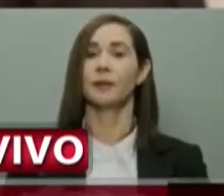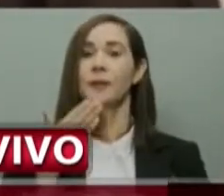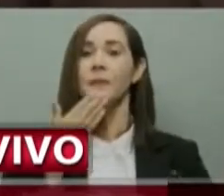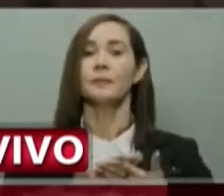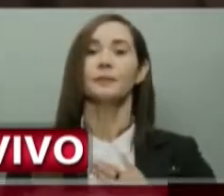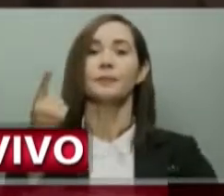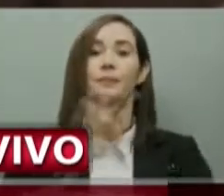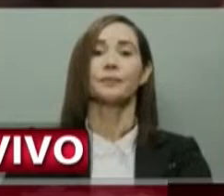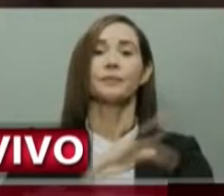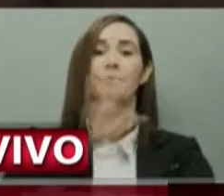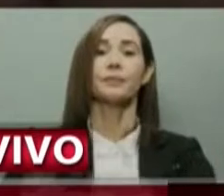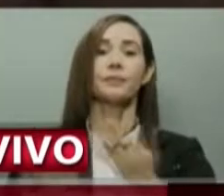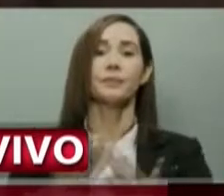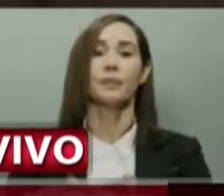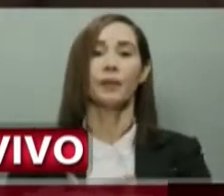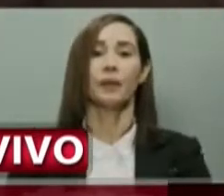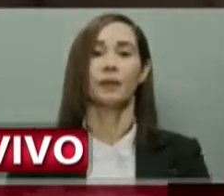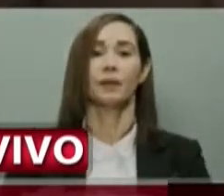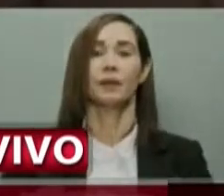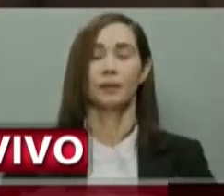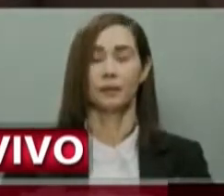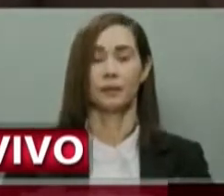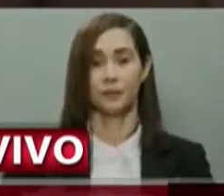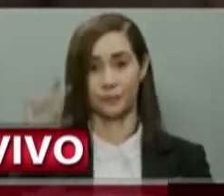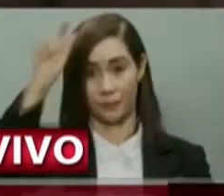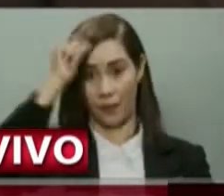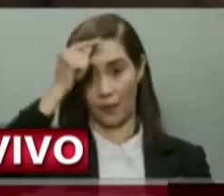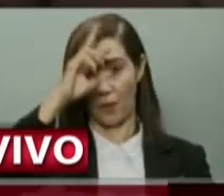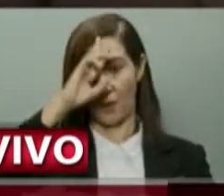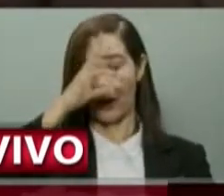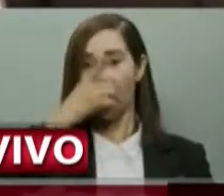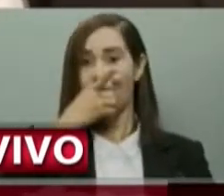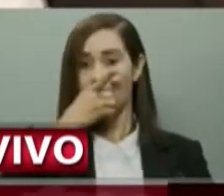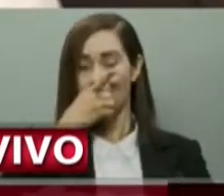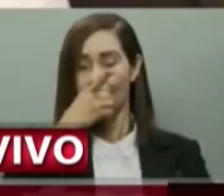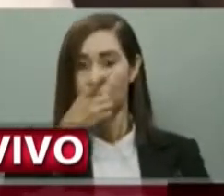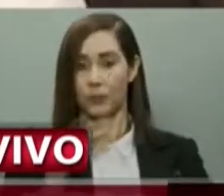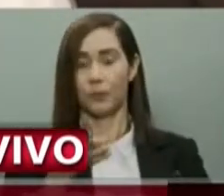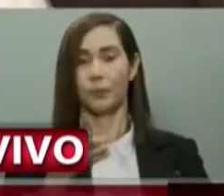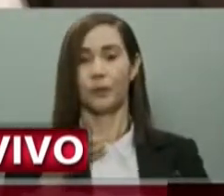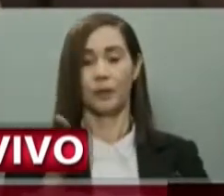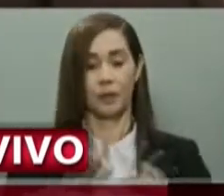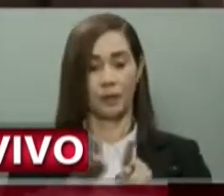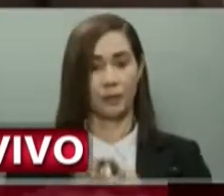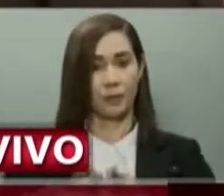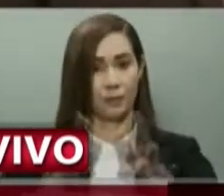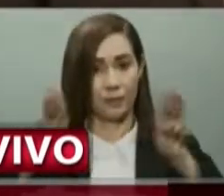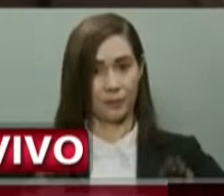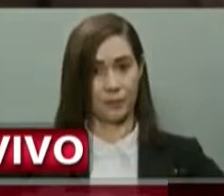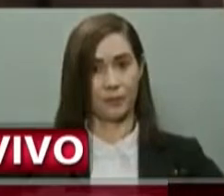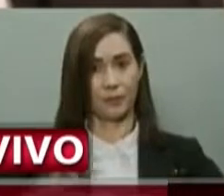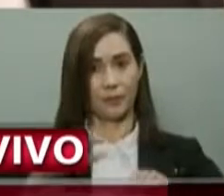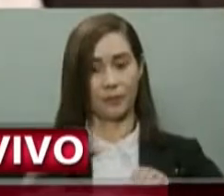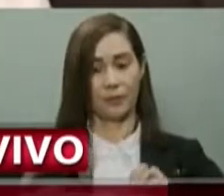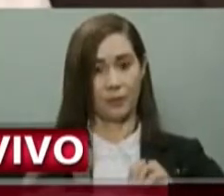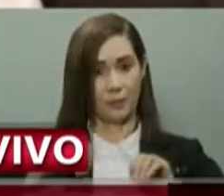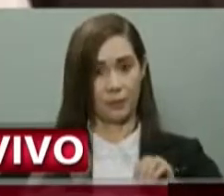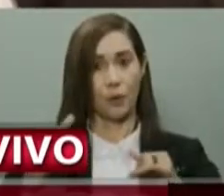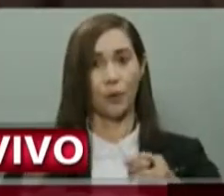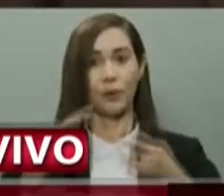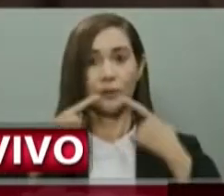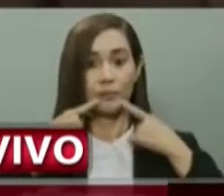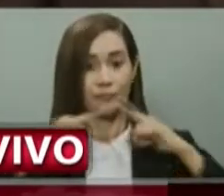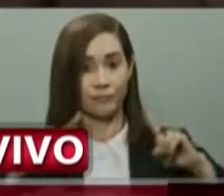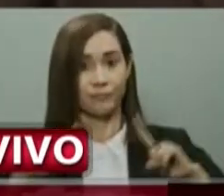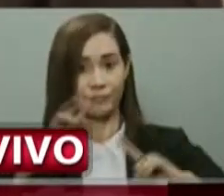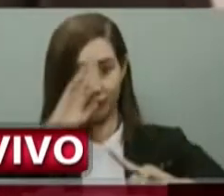buenos días a todos. El Gobierno de la República Dominicana y el Ministerio de Agricultura quieren anunciarle